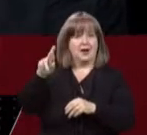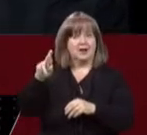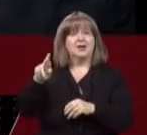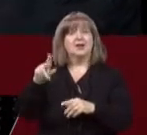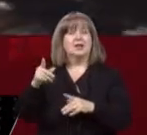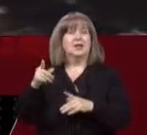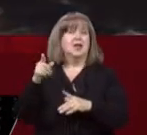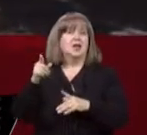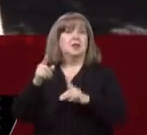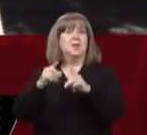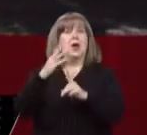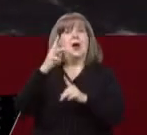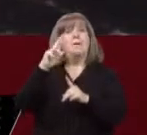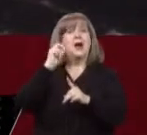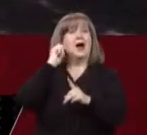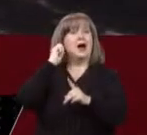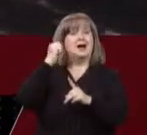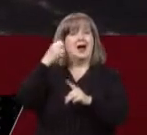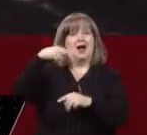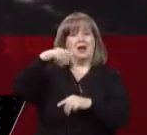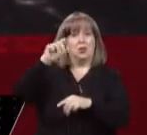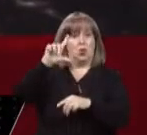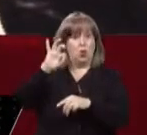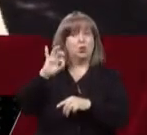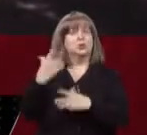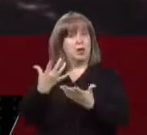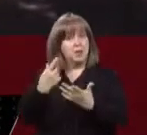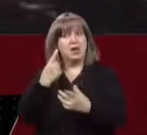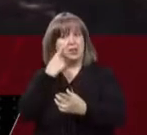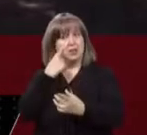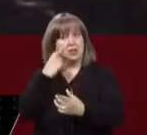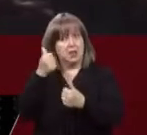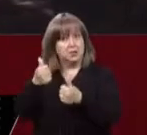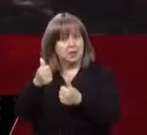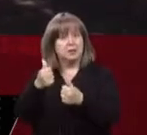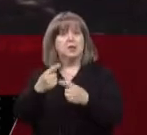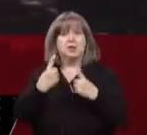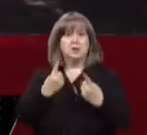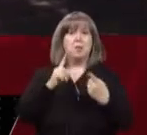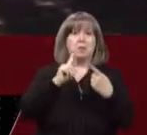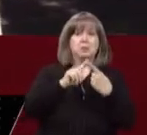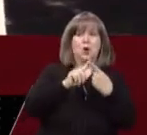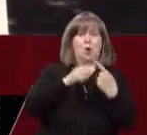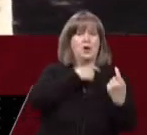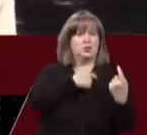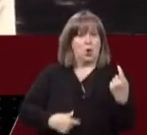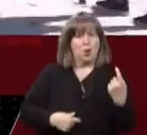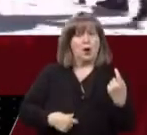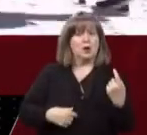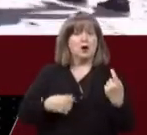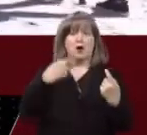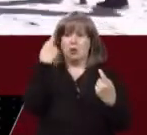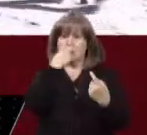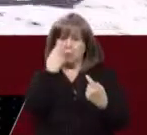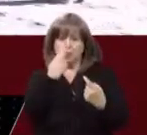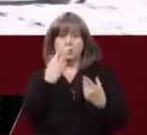Obviamente Sebas Bragañolo es un muy buen intendente, estuve con él hace poquito cuando estuve en Mendoza, pero también tengo muy buena relación con el gobernador Suárez, con Rodi. Uno